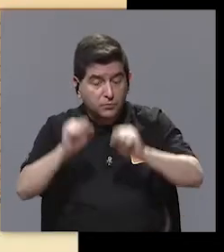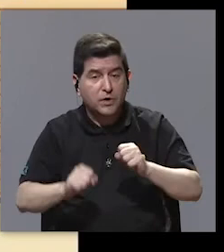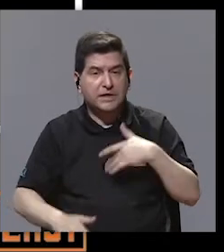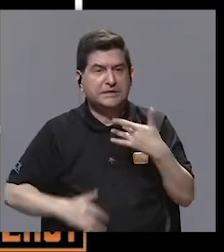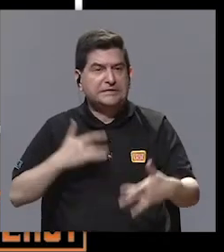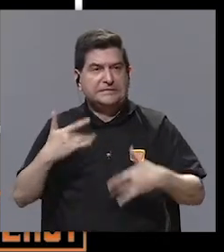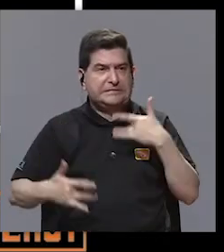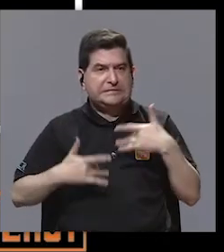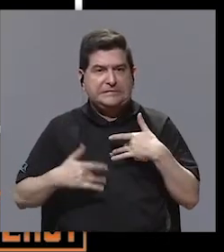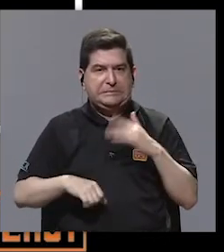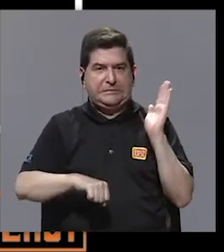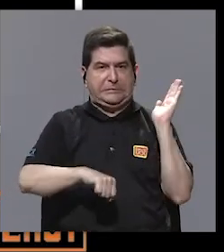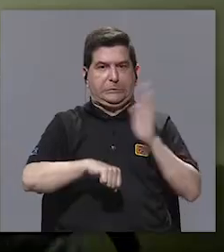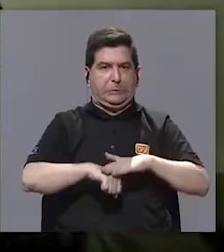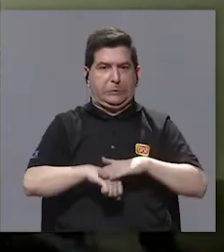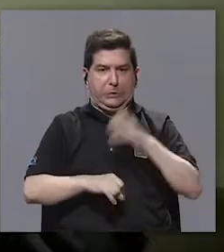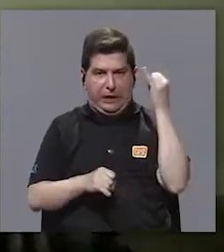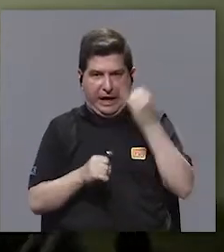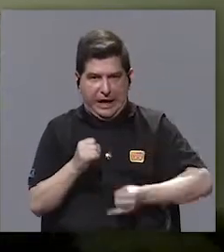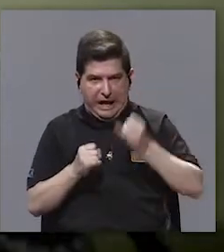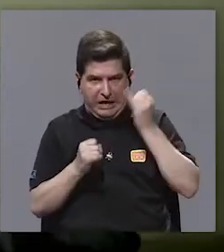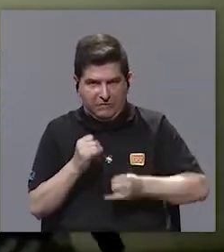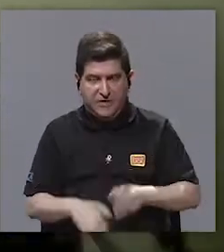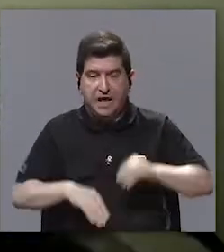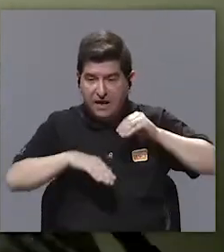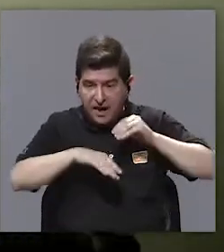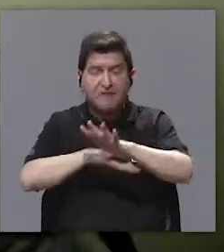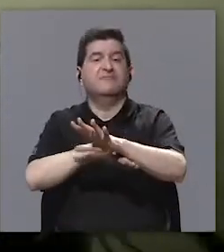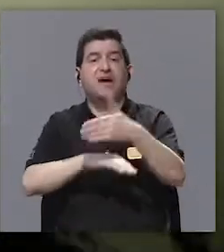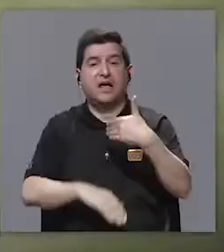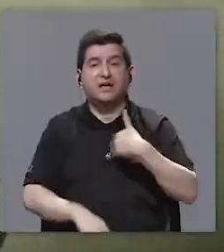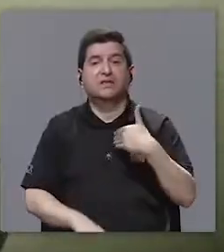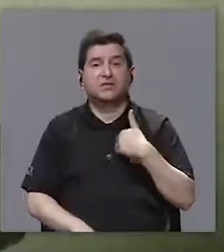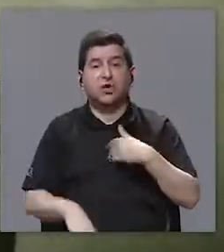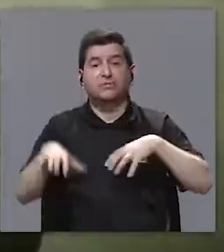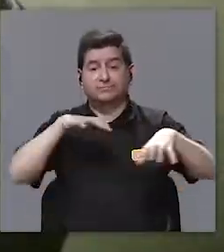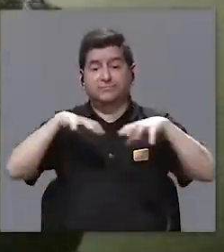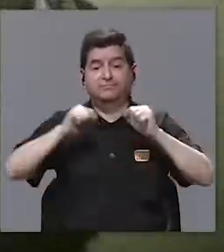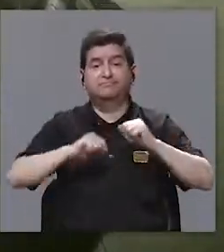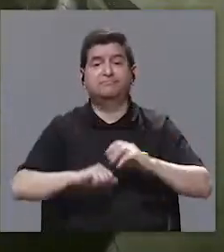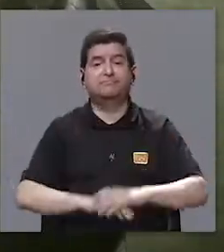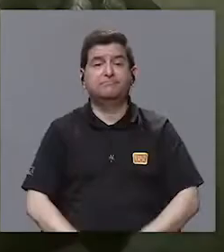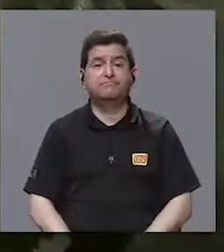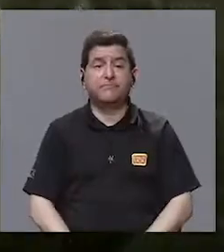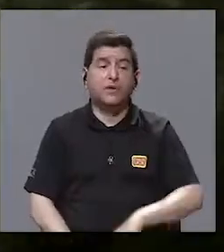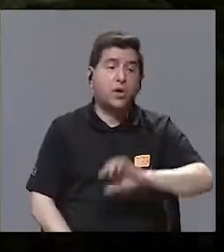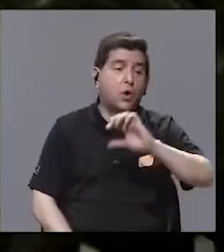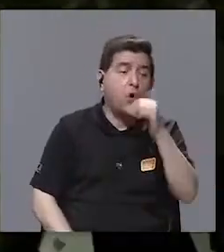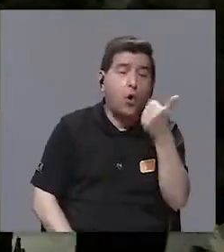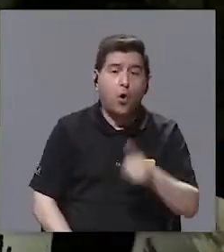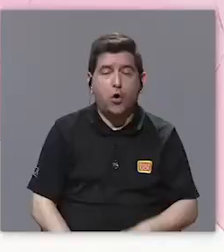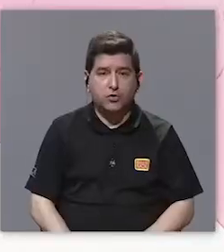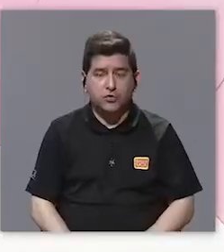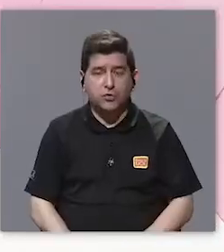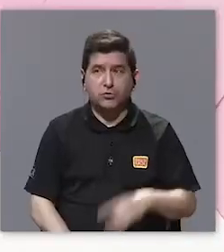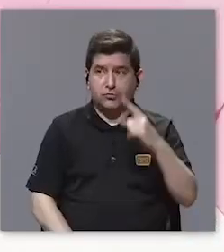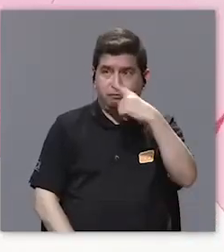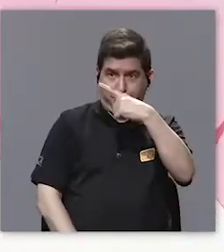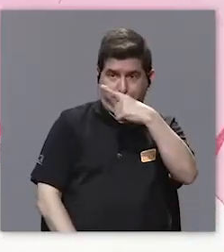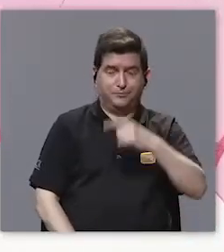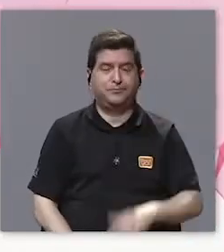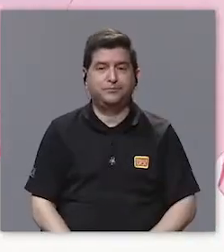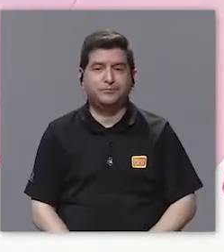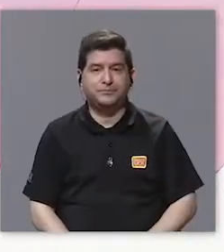nos pueden generar un sentimiento de culpa cuando finalmente llegan las consecuencias de nuestros actos otros como grease